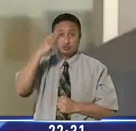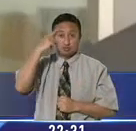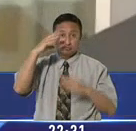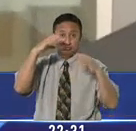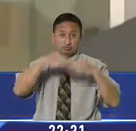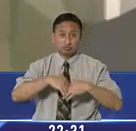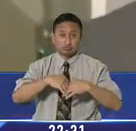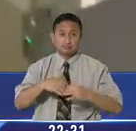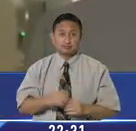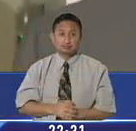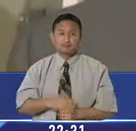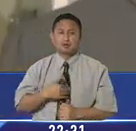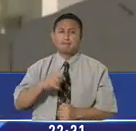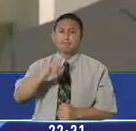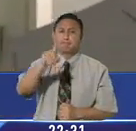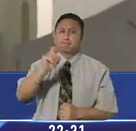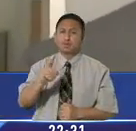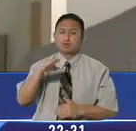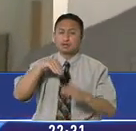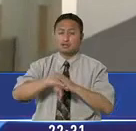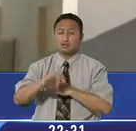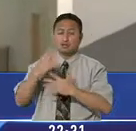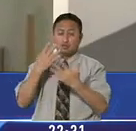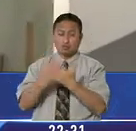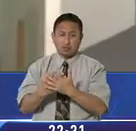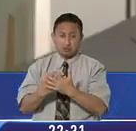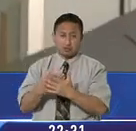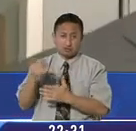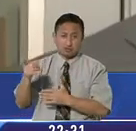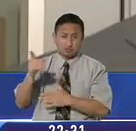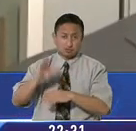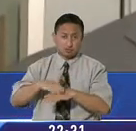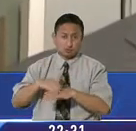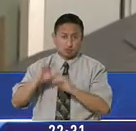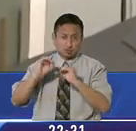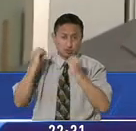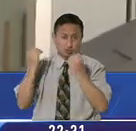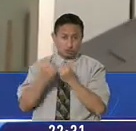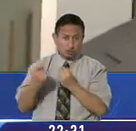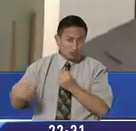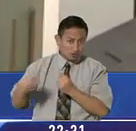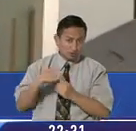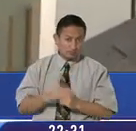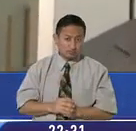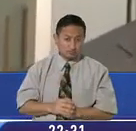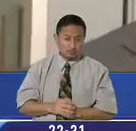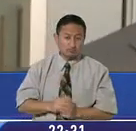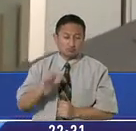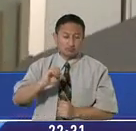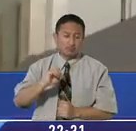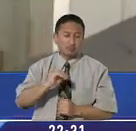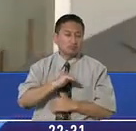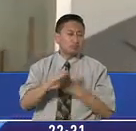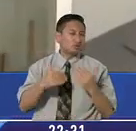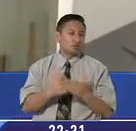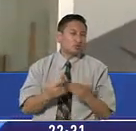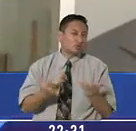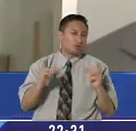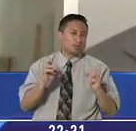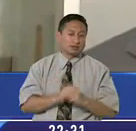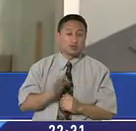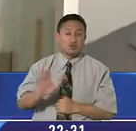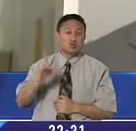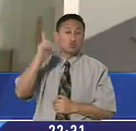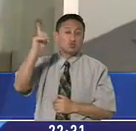¿Cree que las organizaciones en la penitenciaría tengan que ver con estos últimos asesinatos? Todo tiene que ver, mi estimado señor periodista. Y los